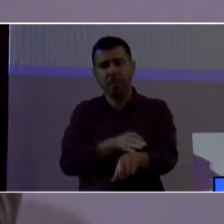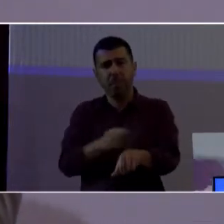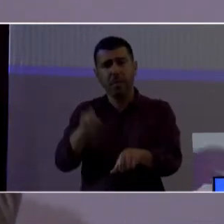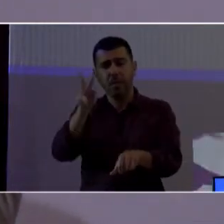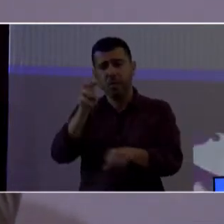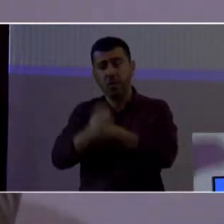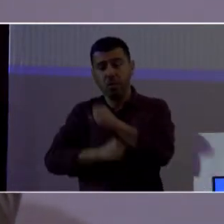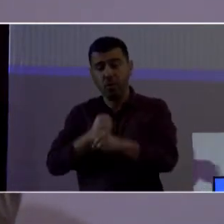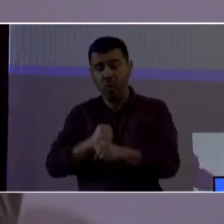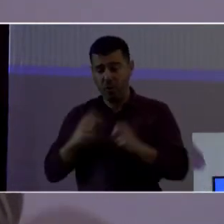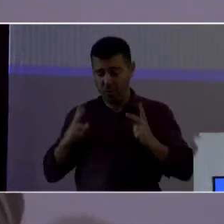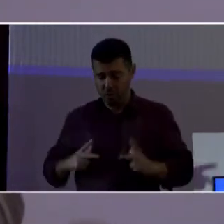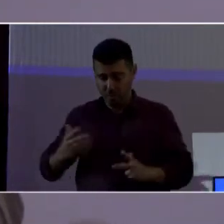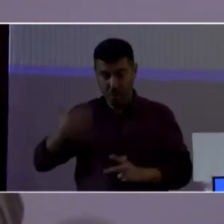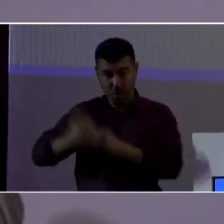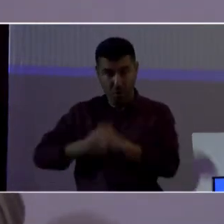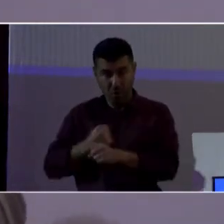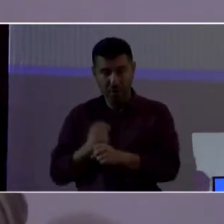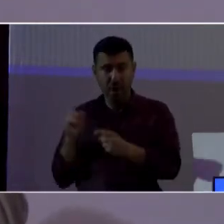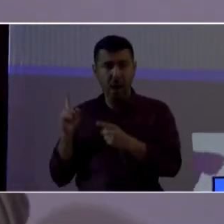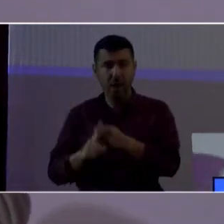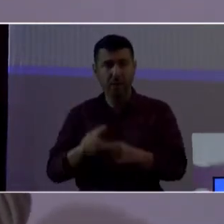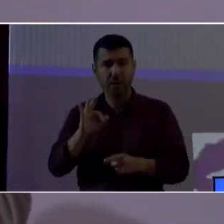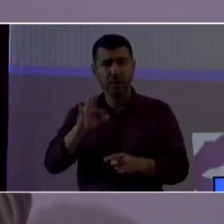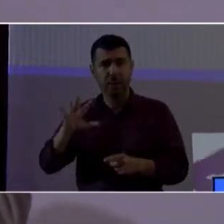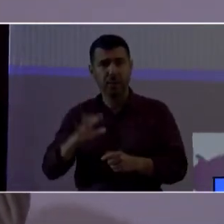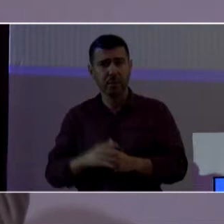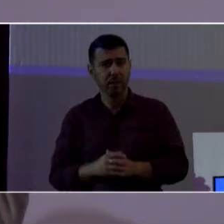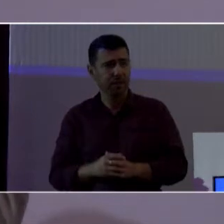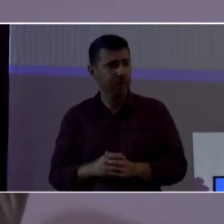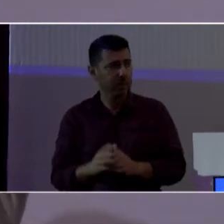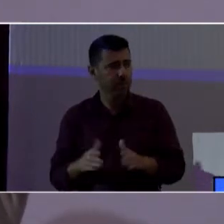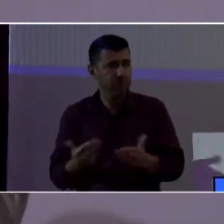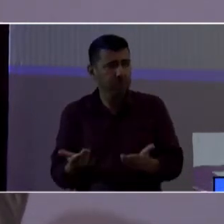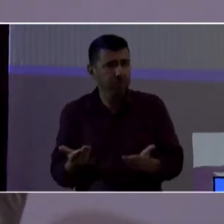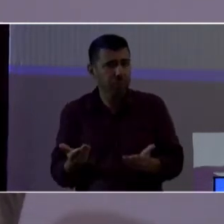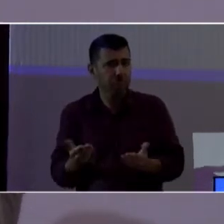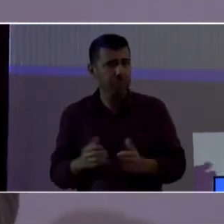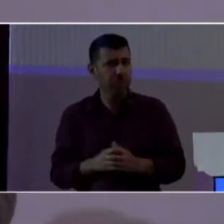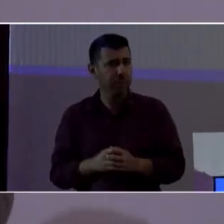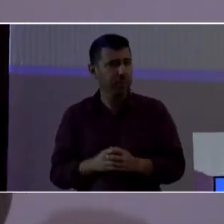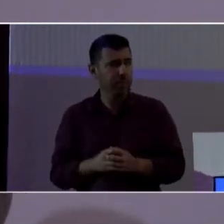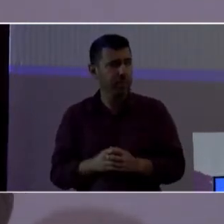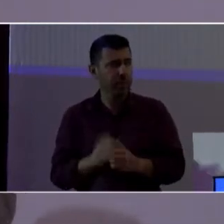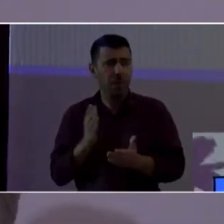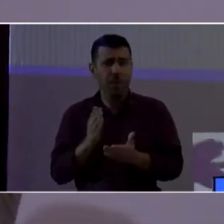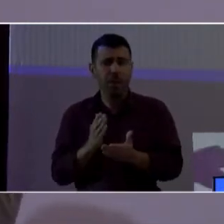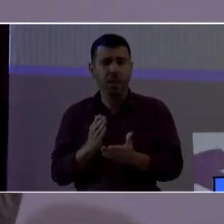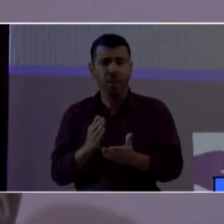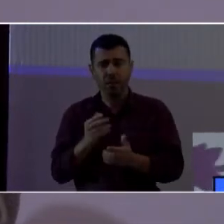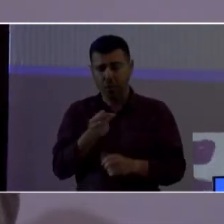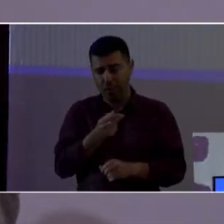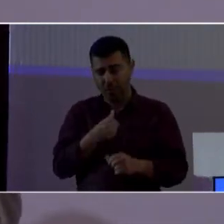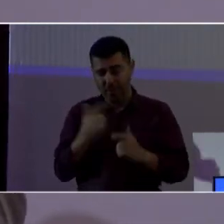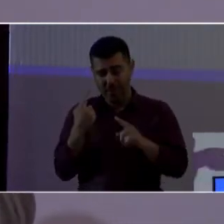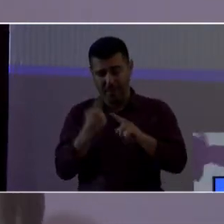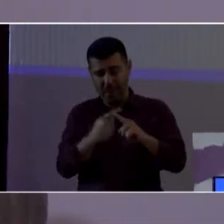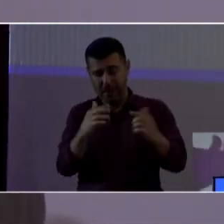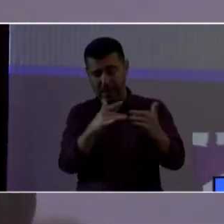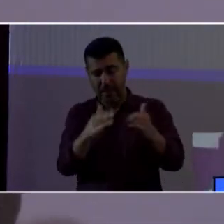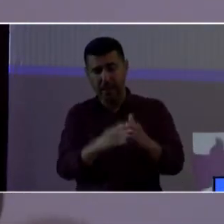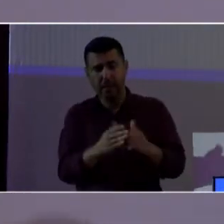75. Pero es que una persona que haya estado en la guerra, que entró a los 10, 12, 14 años, porque más